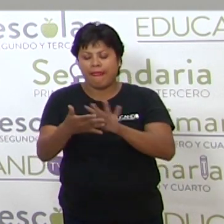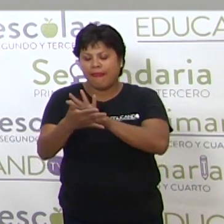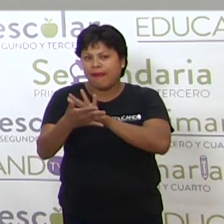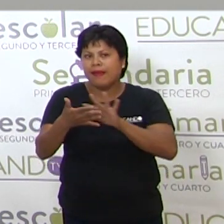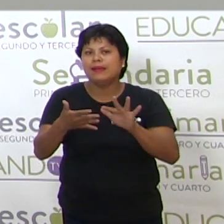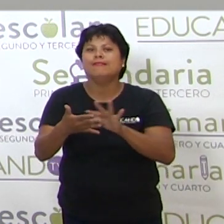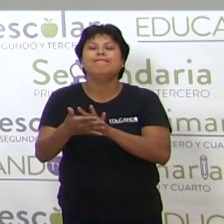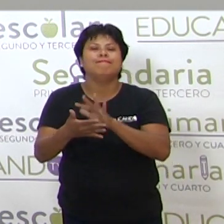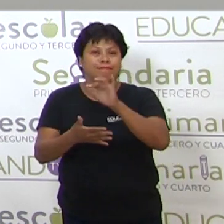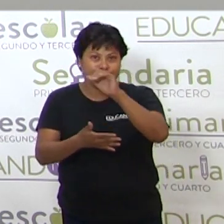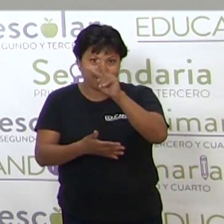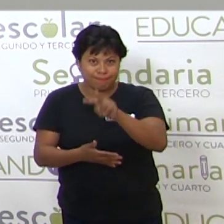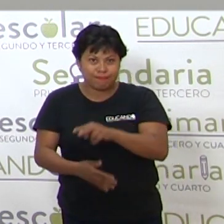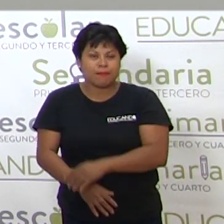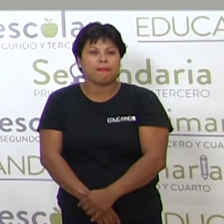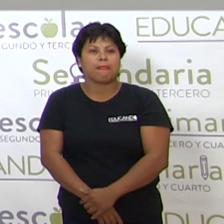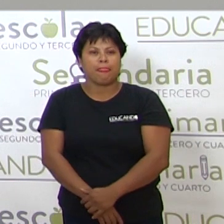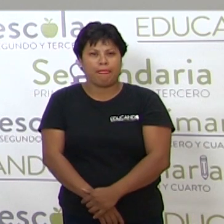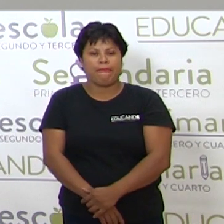verdad